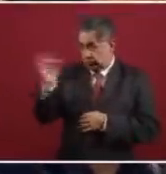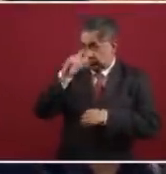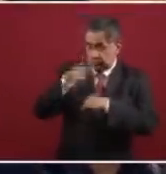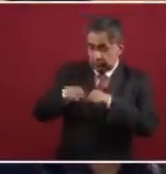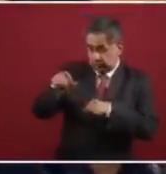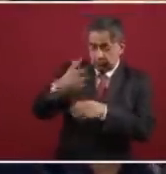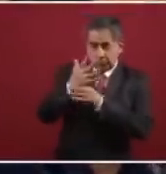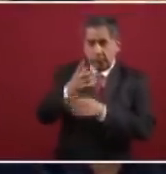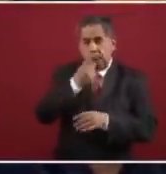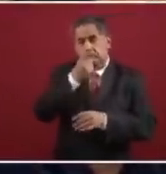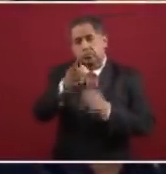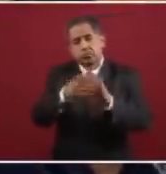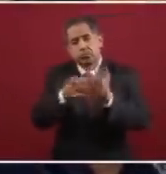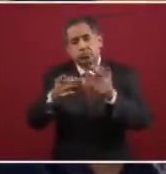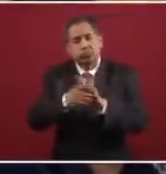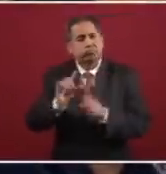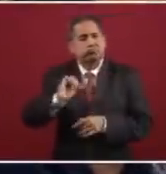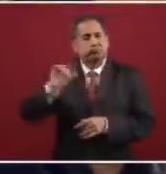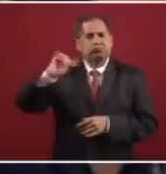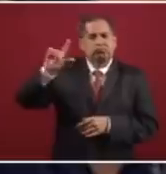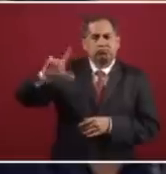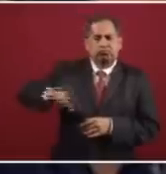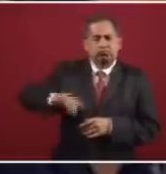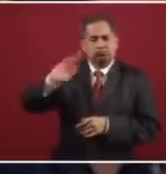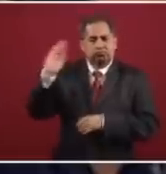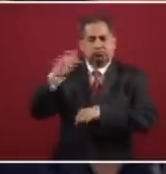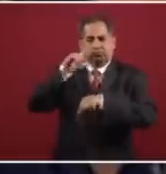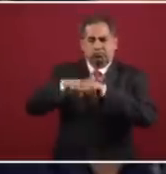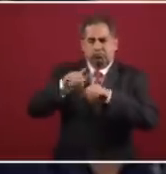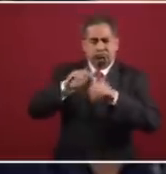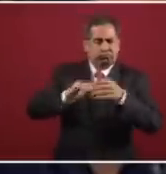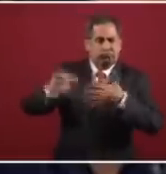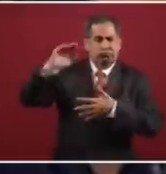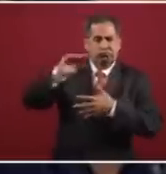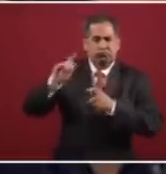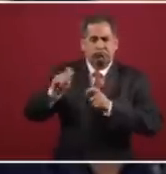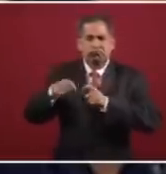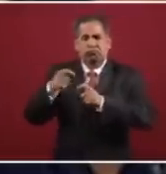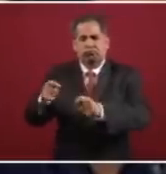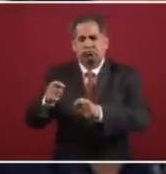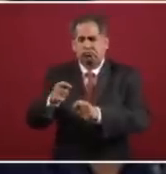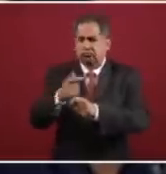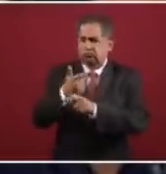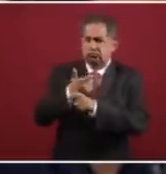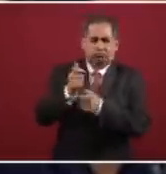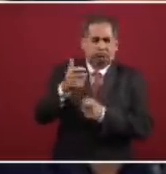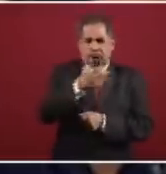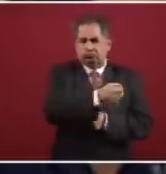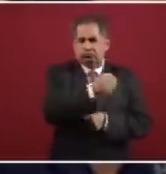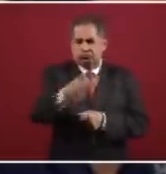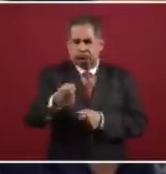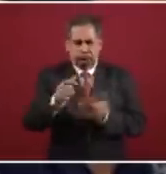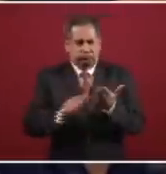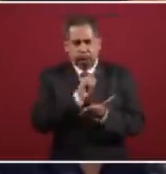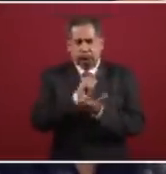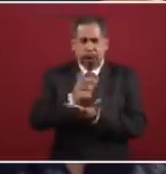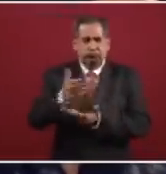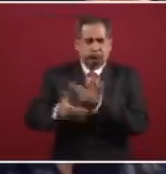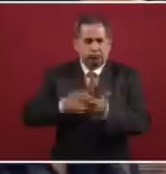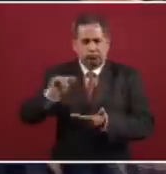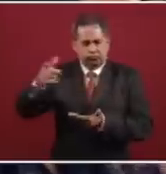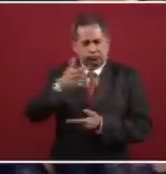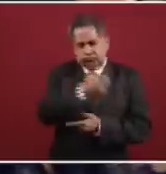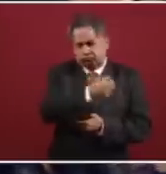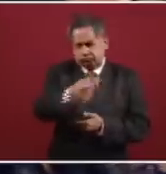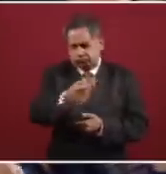Usted ha hablado mucho de los altos mandos del gobierno federal, que son los que se les designa como de libre designación, de acuerdo a la ley del servicio profesional de